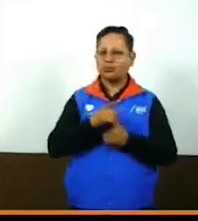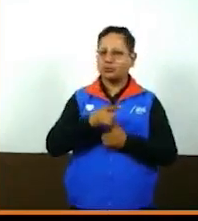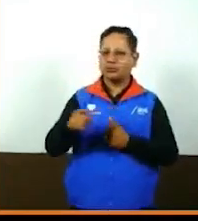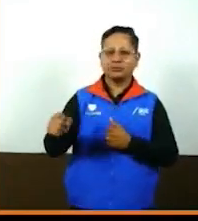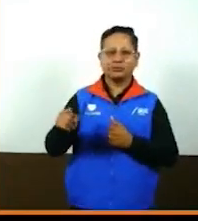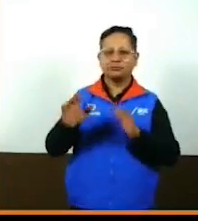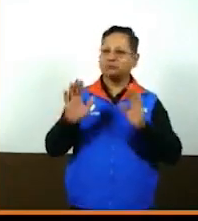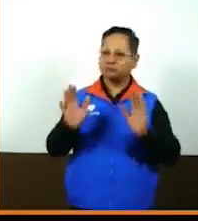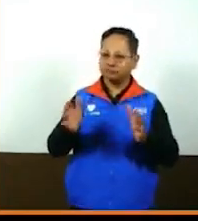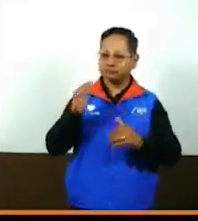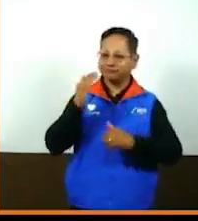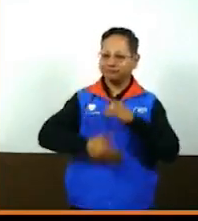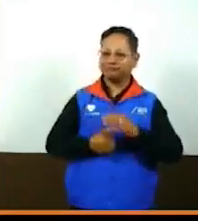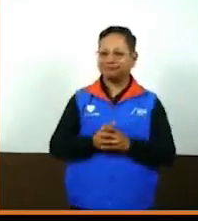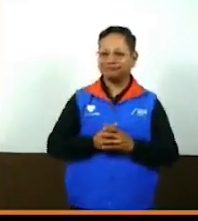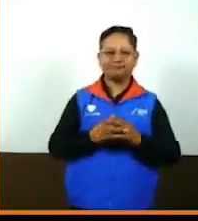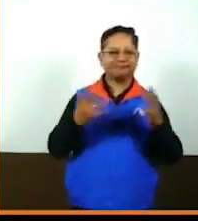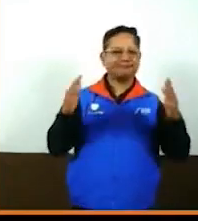con eso nos quedamos.